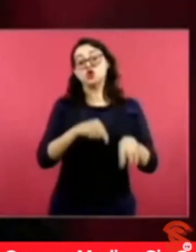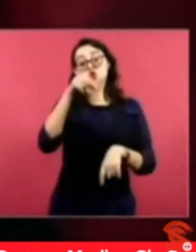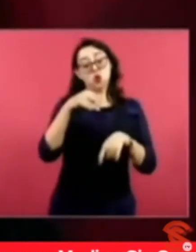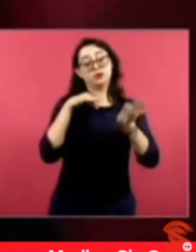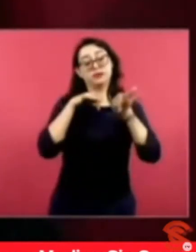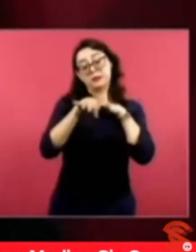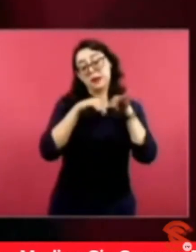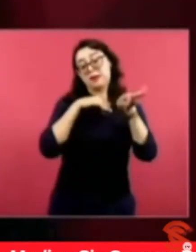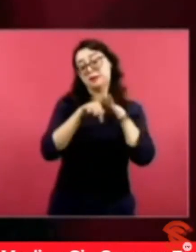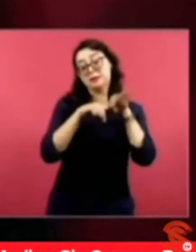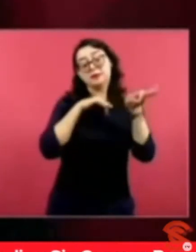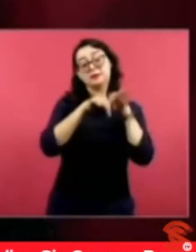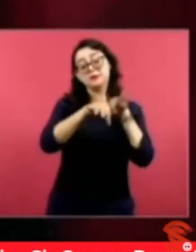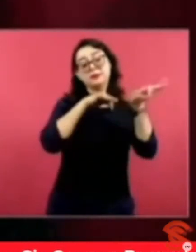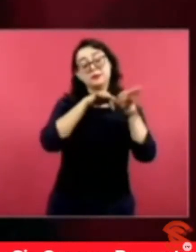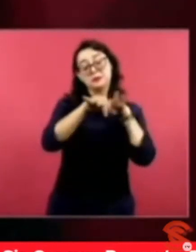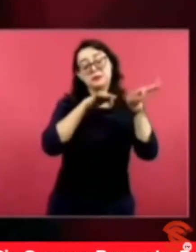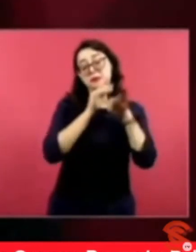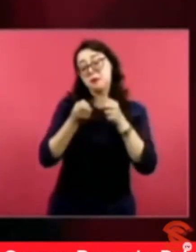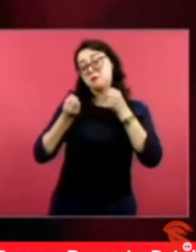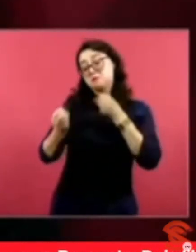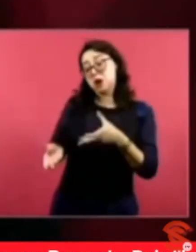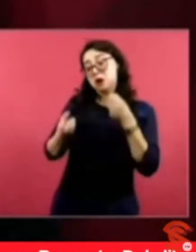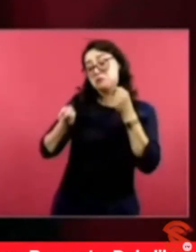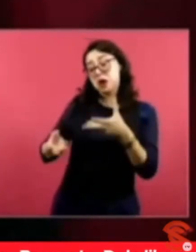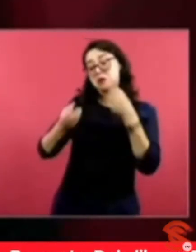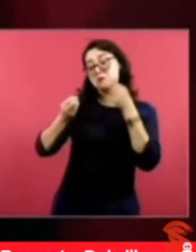no es cierta.